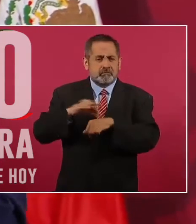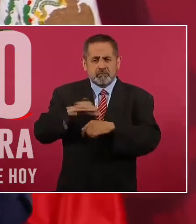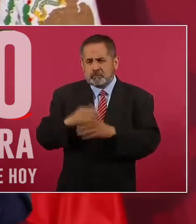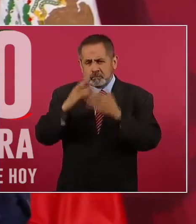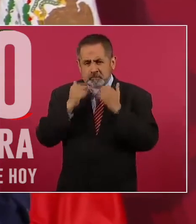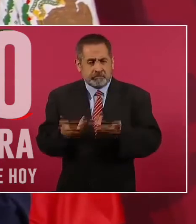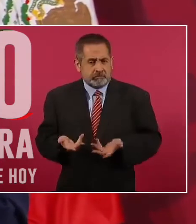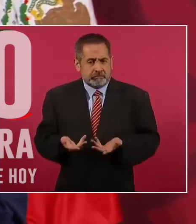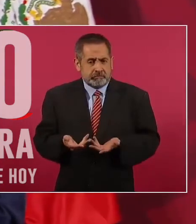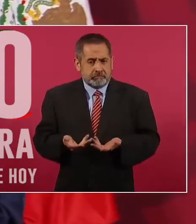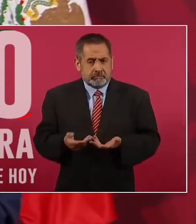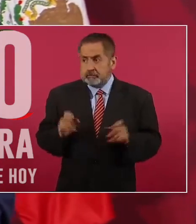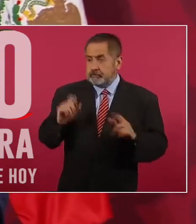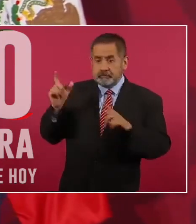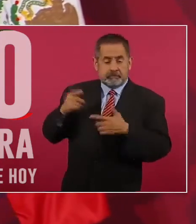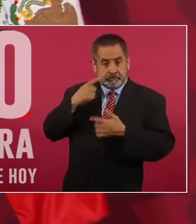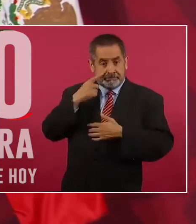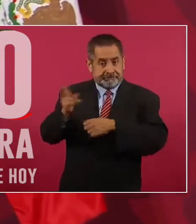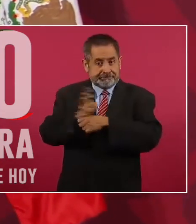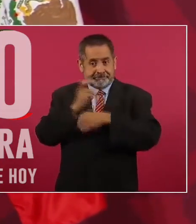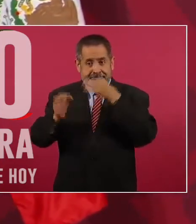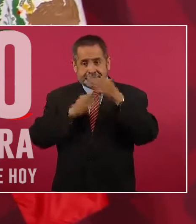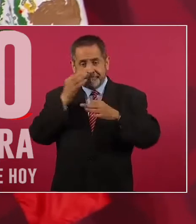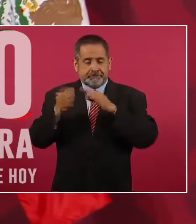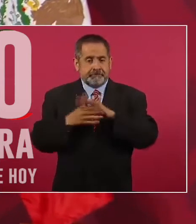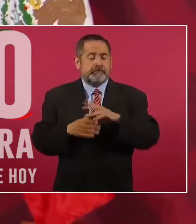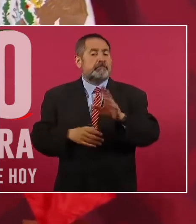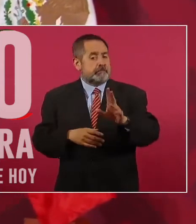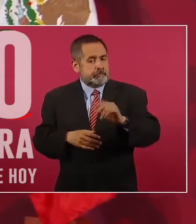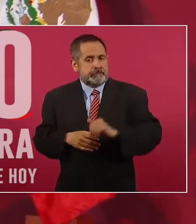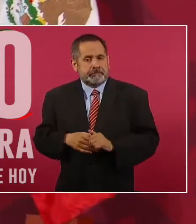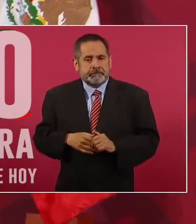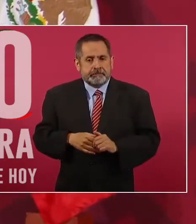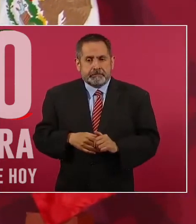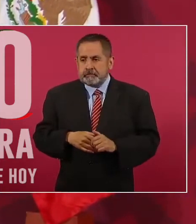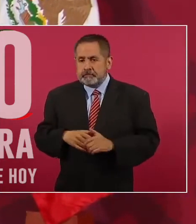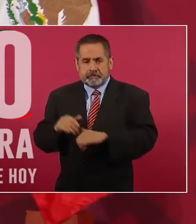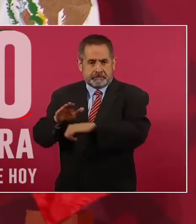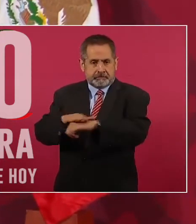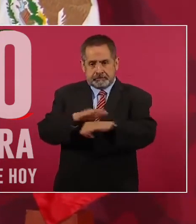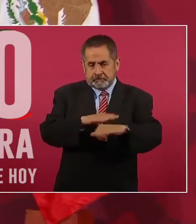ahora lo estamos viendo con la convocatoria. Y aprovecho para